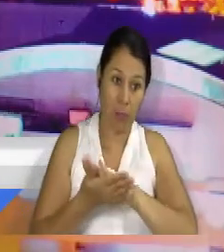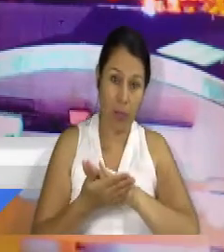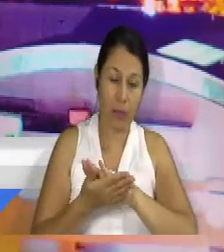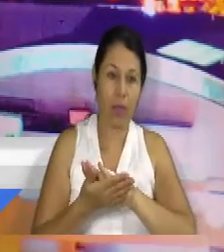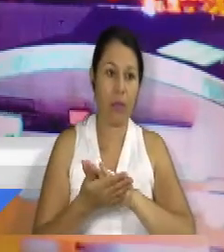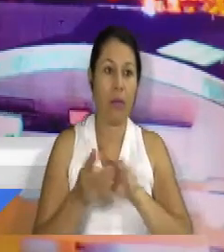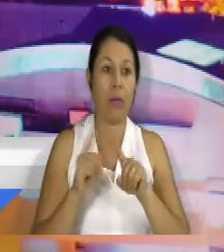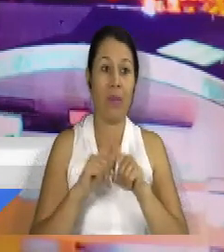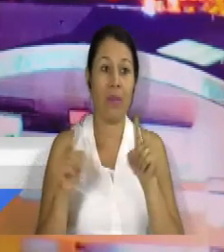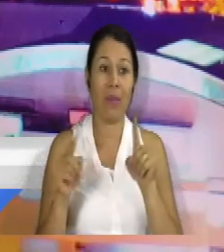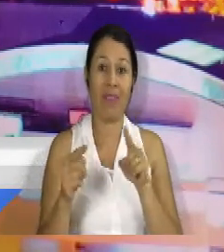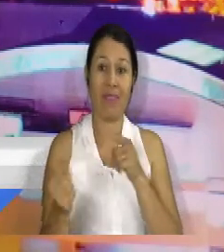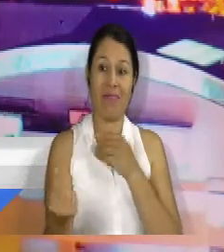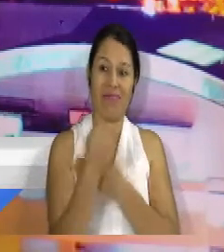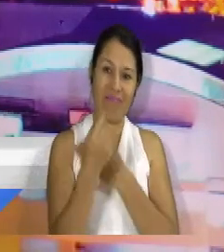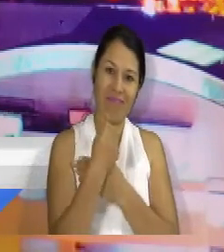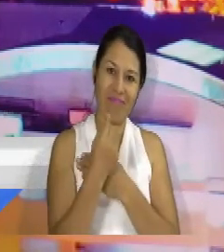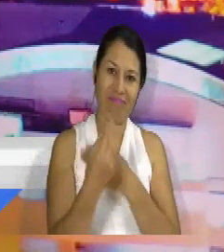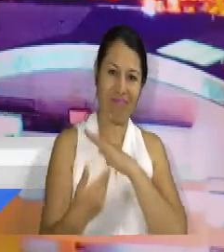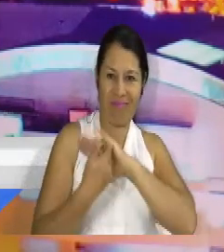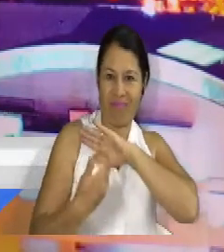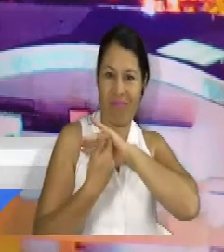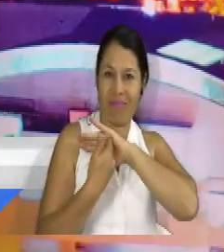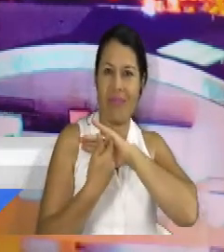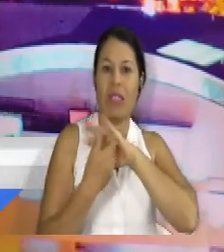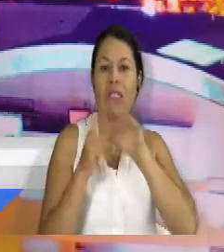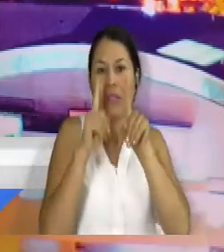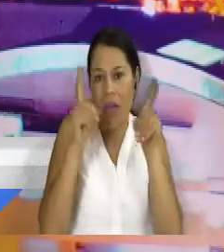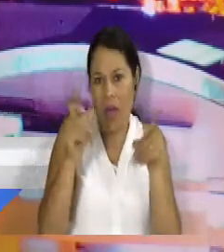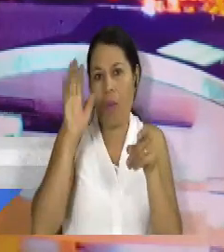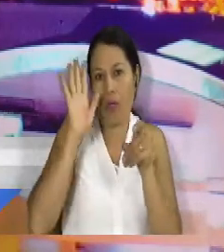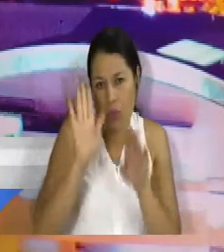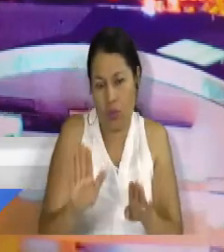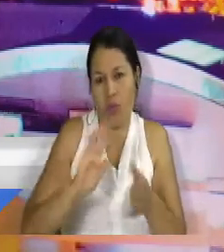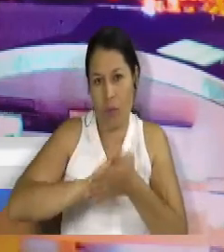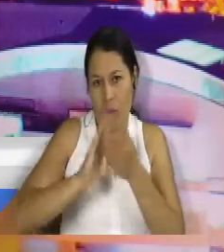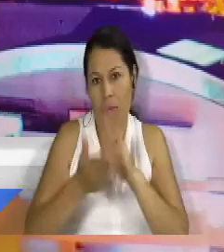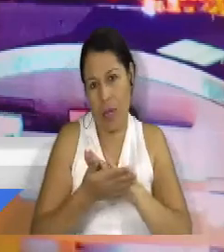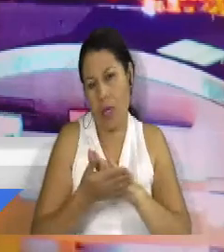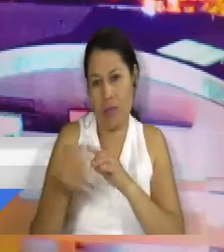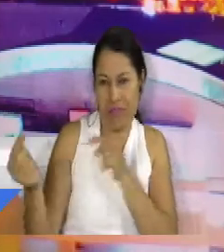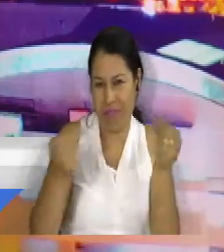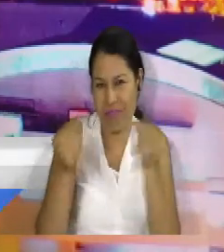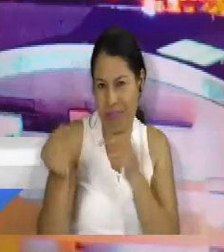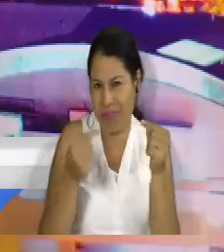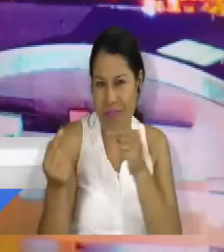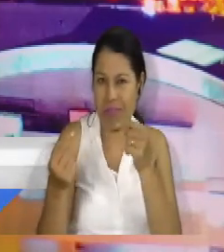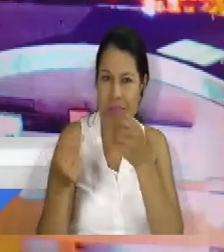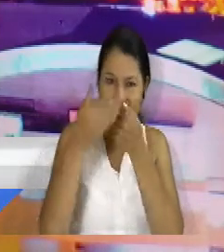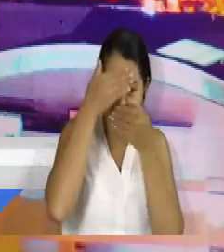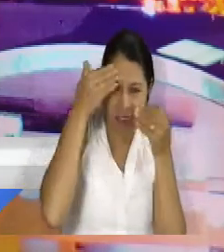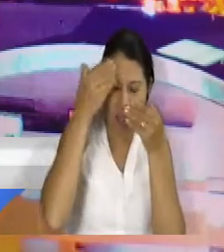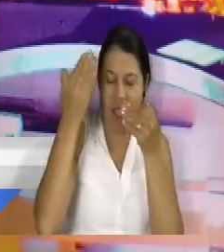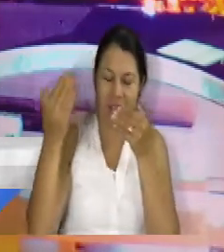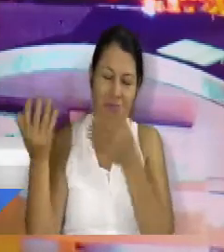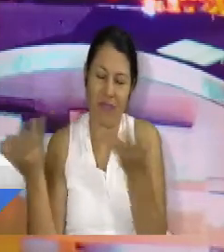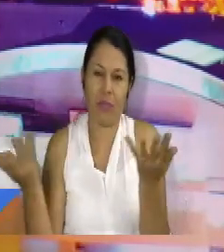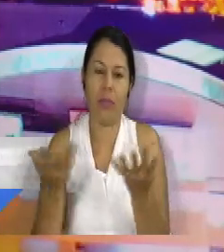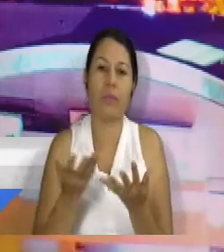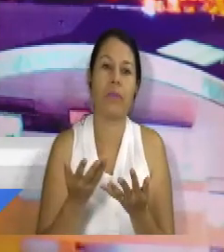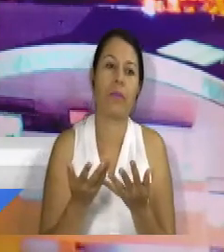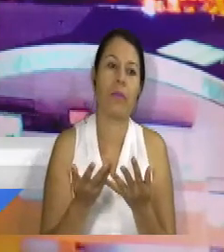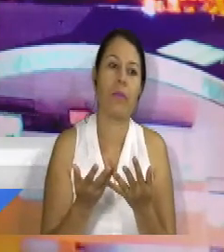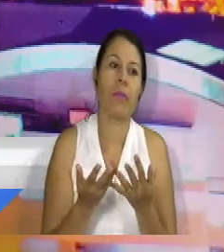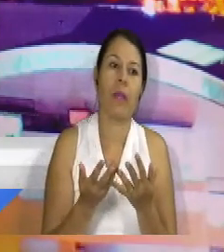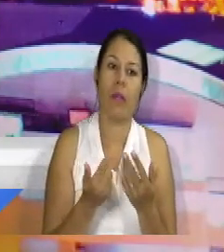contexto del conflicto. Sí. Y como las acusaciones que a mí me hacen. Entonces, en ese orden, obviamente siendo un civil,